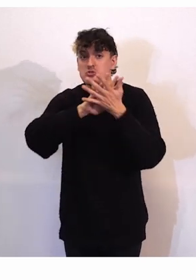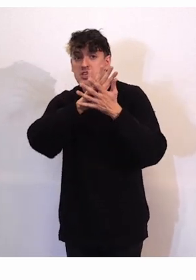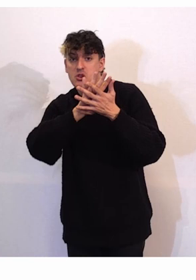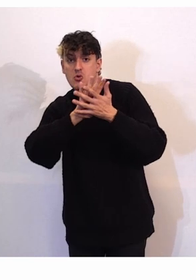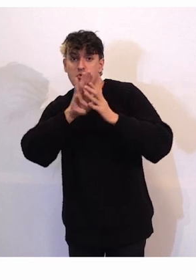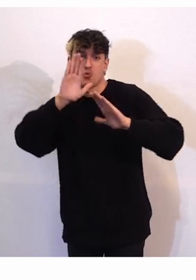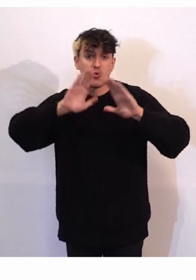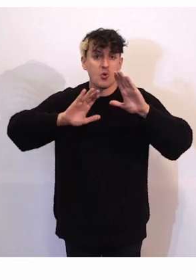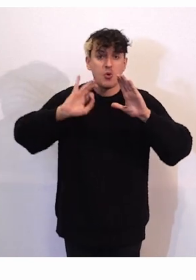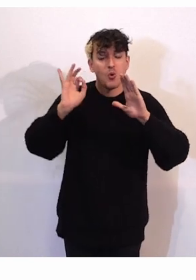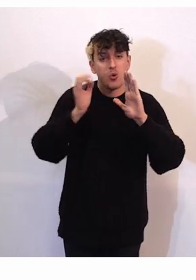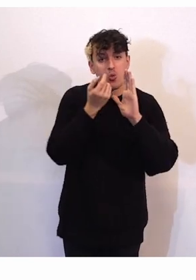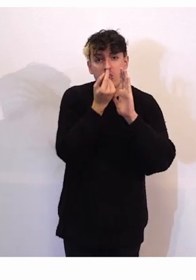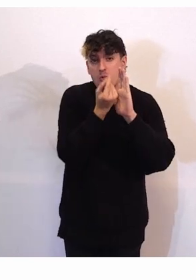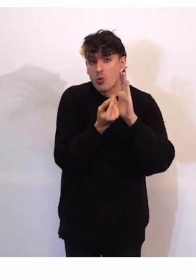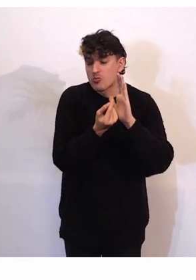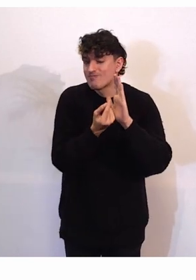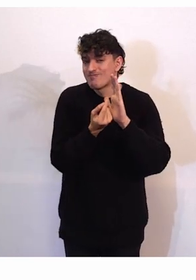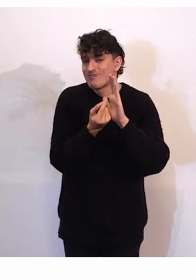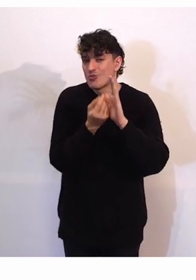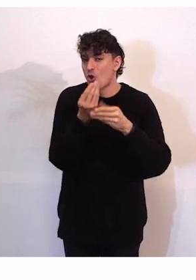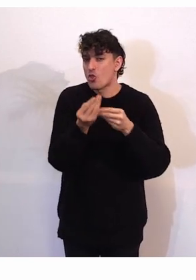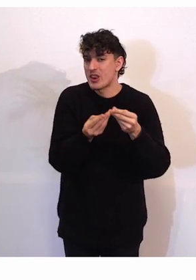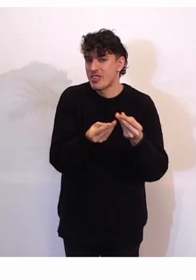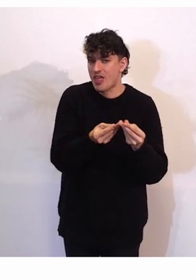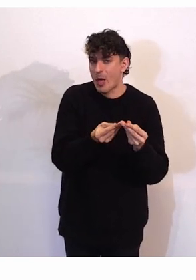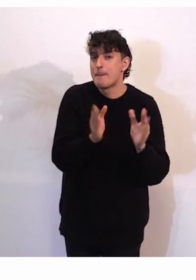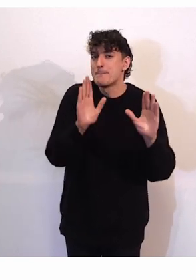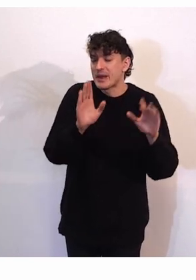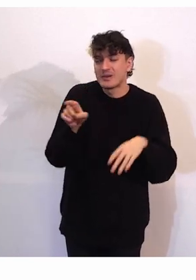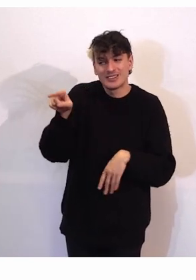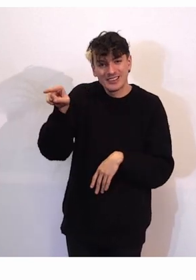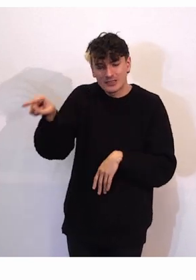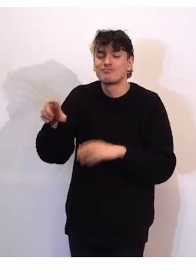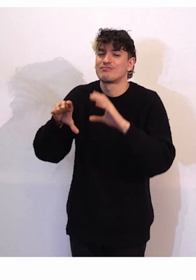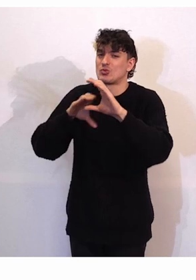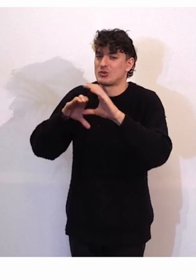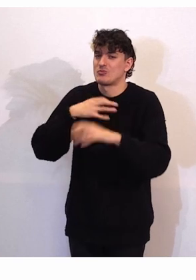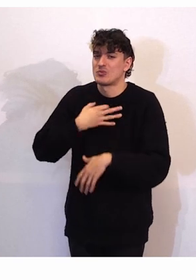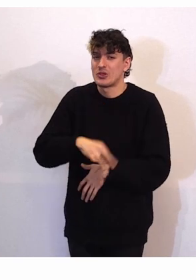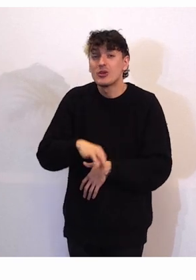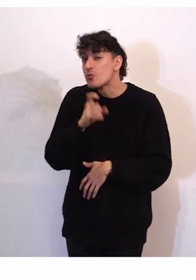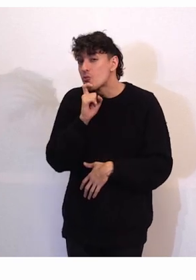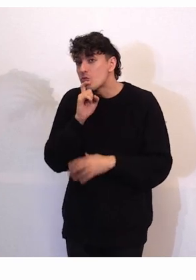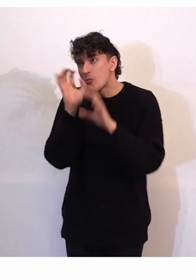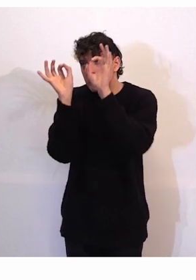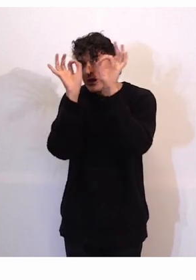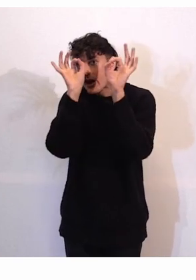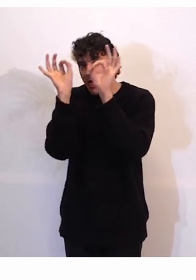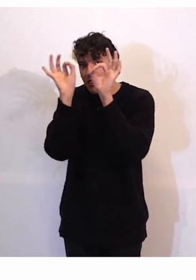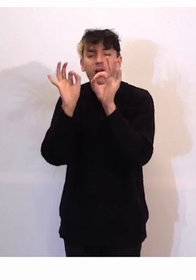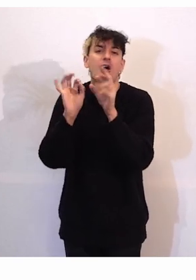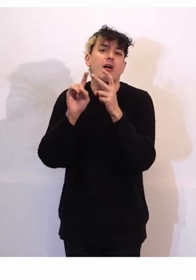con imágenes, pero ellas se comunican, todos nos comunicamos, con la mirada, como decía Andrés, también con